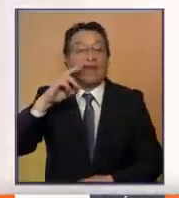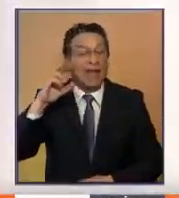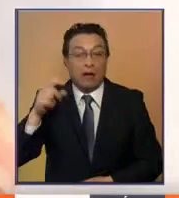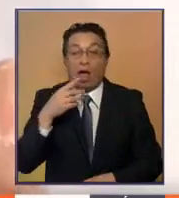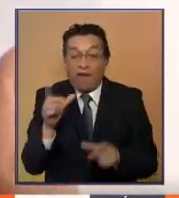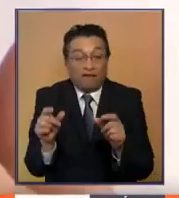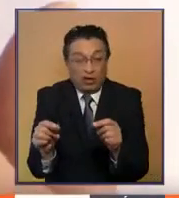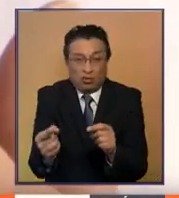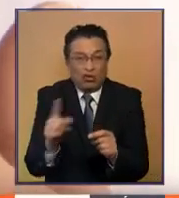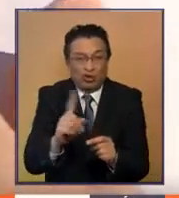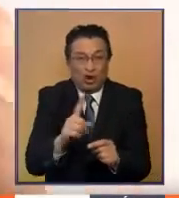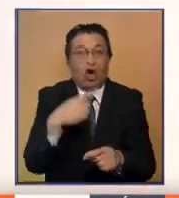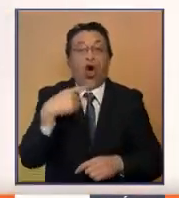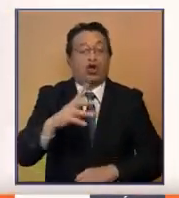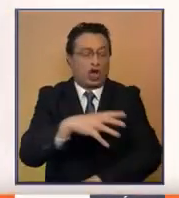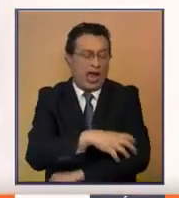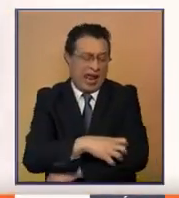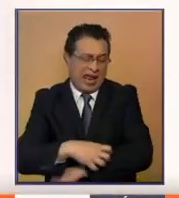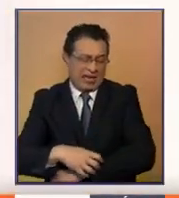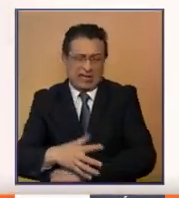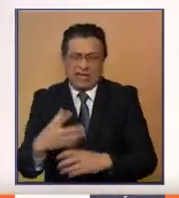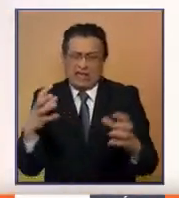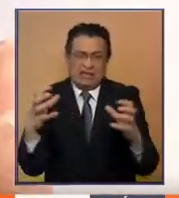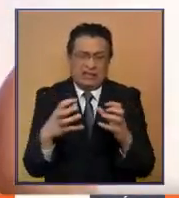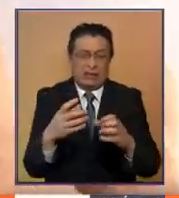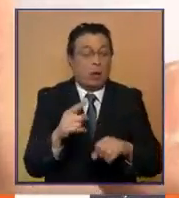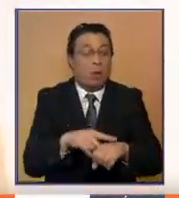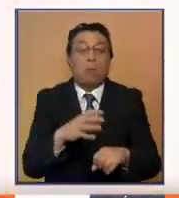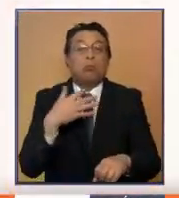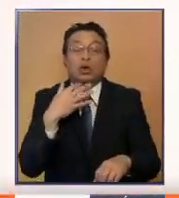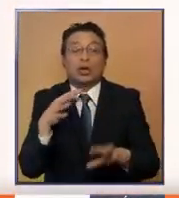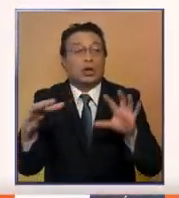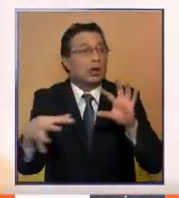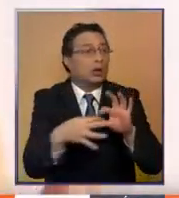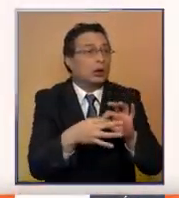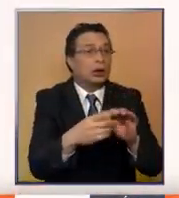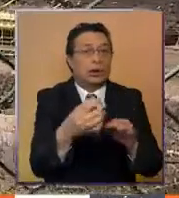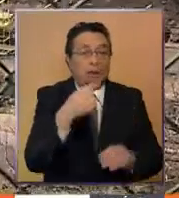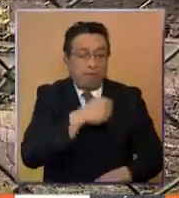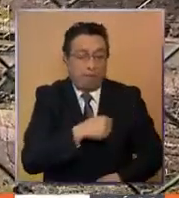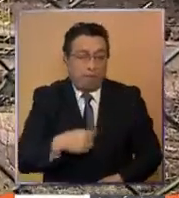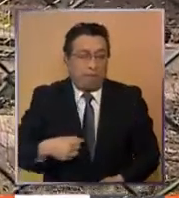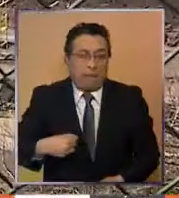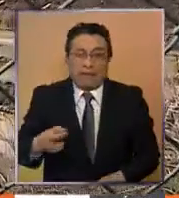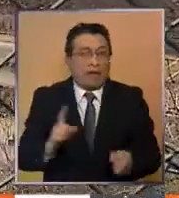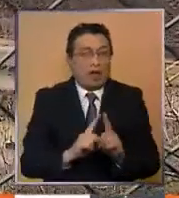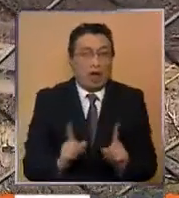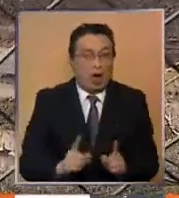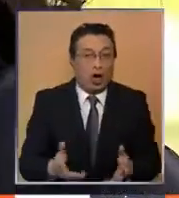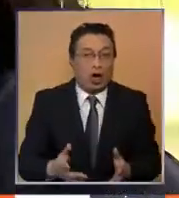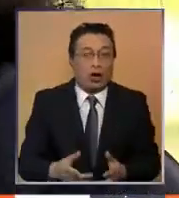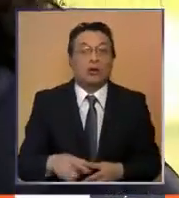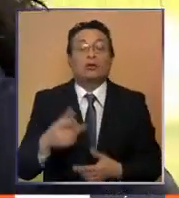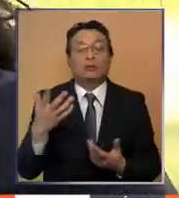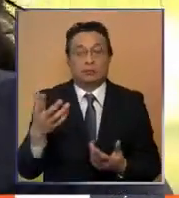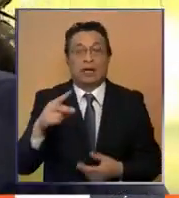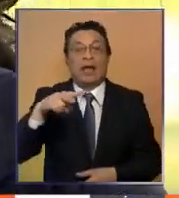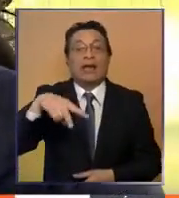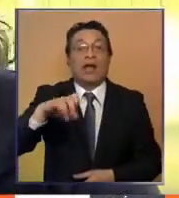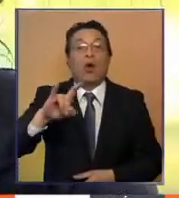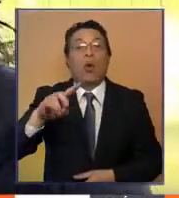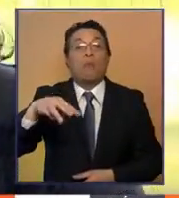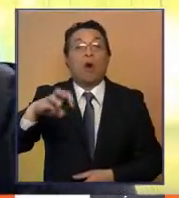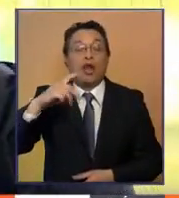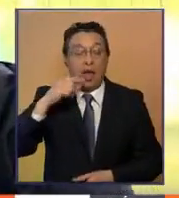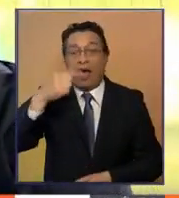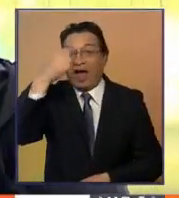otro, una alergia grave en la piel, que tampoco tiene relación con una peste. Normalmente las neumonías se dan porque los niños vienen resfriados